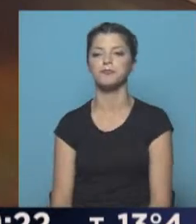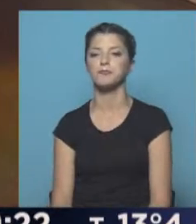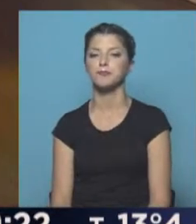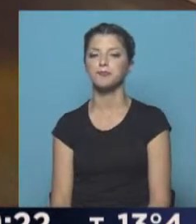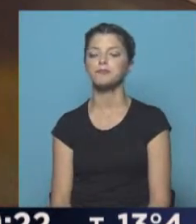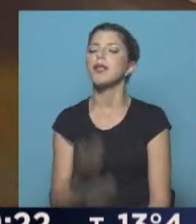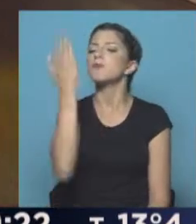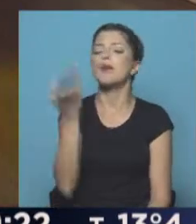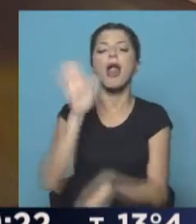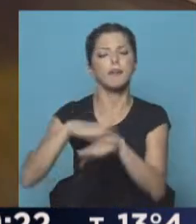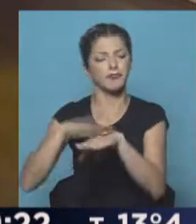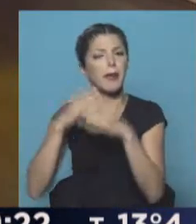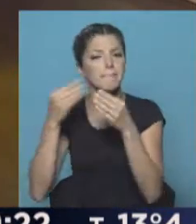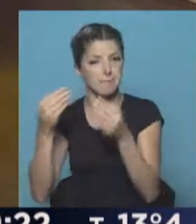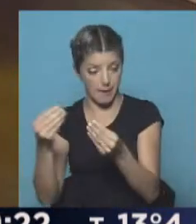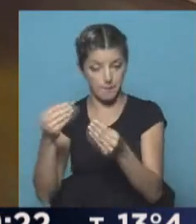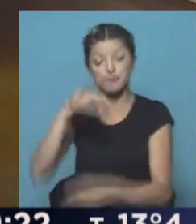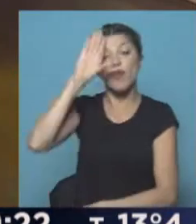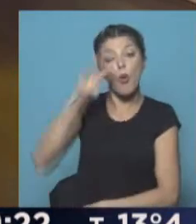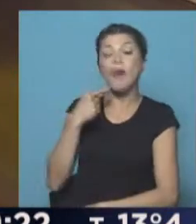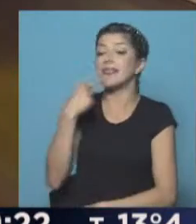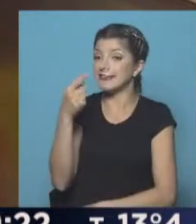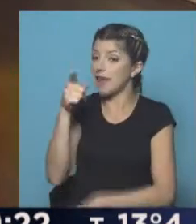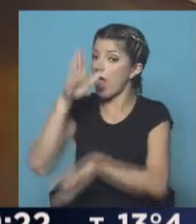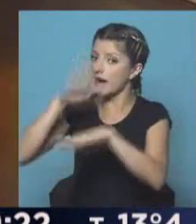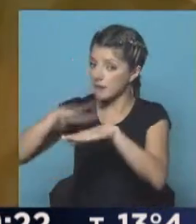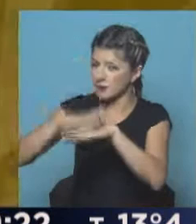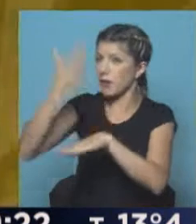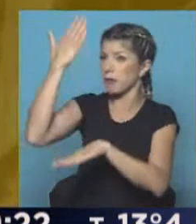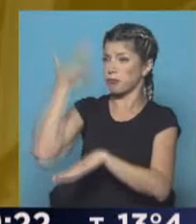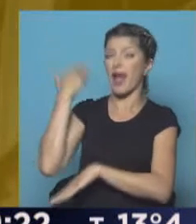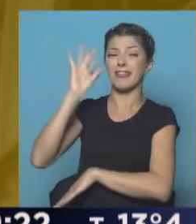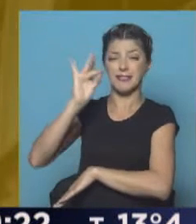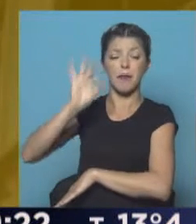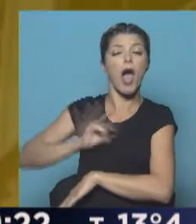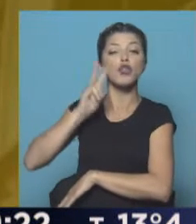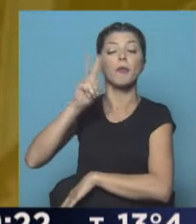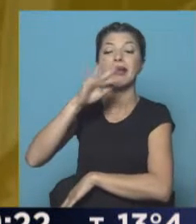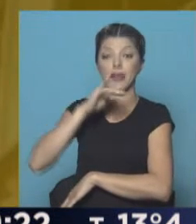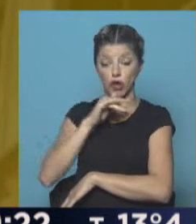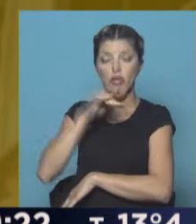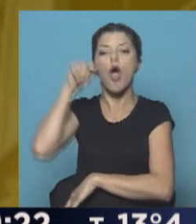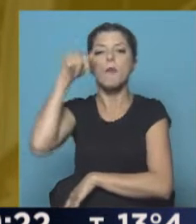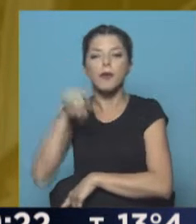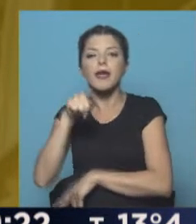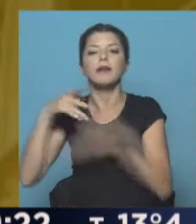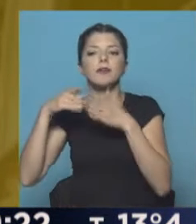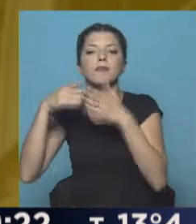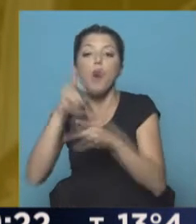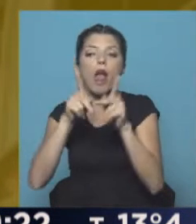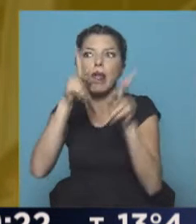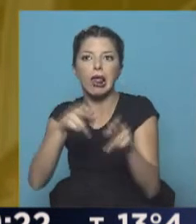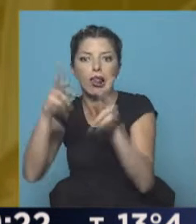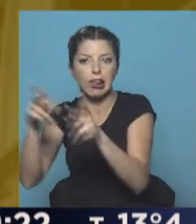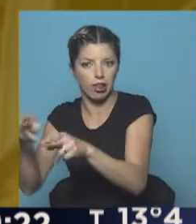El juez Canicoba Corral lo procesó en diciembre del 2014 por entorpecimiento de tránsito marítimo,